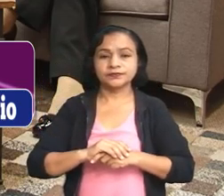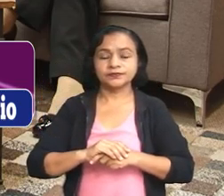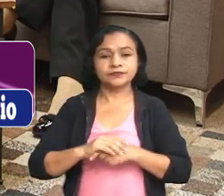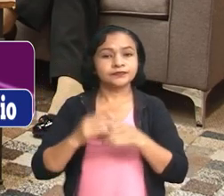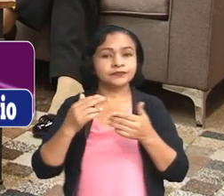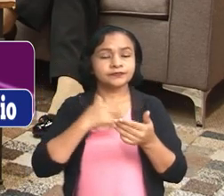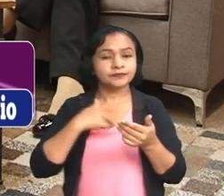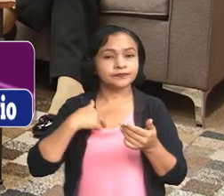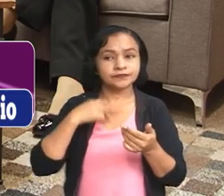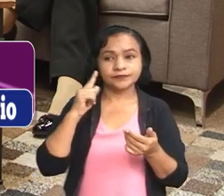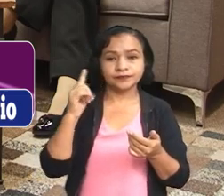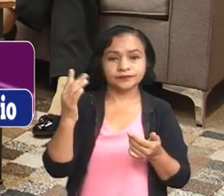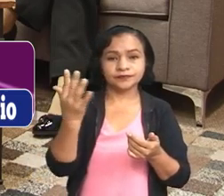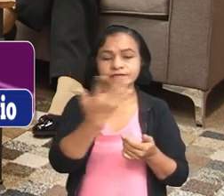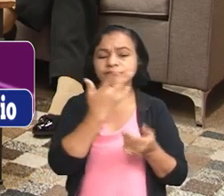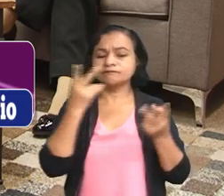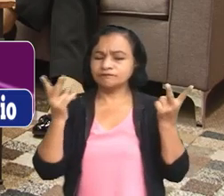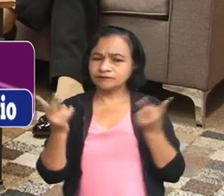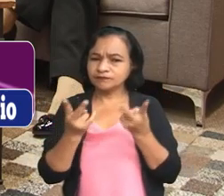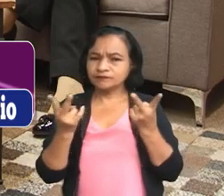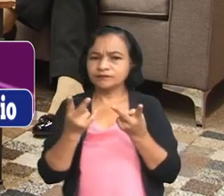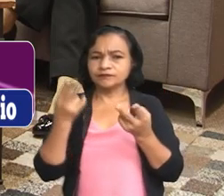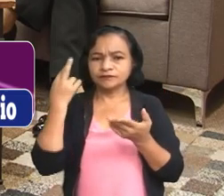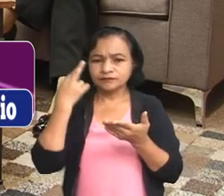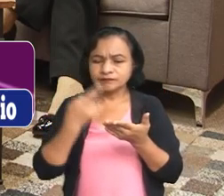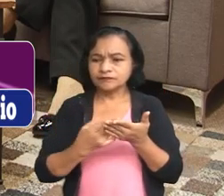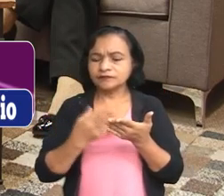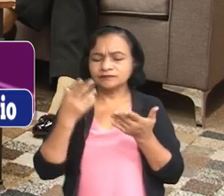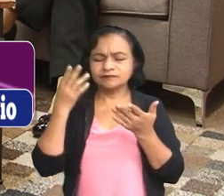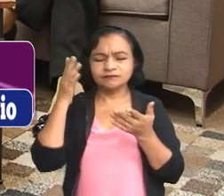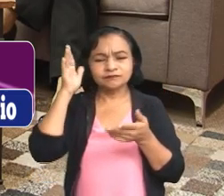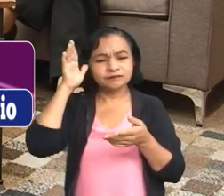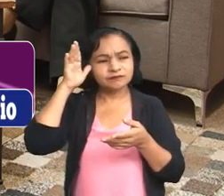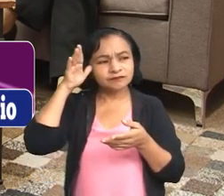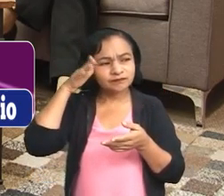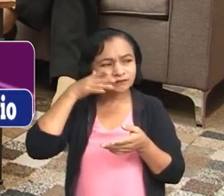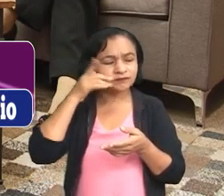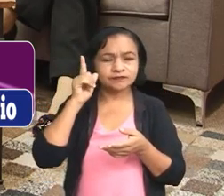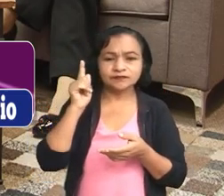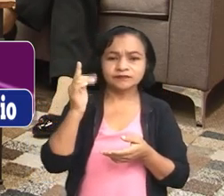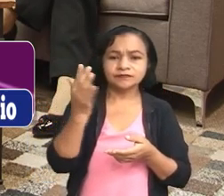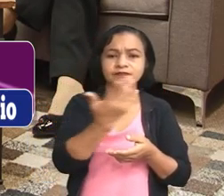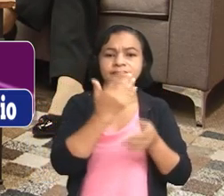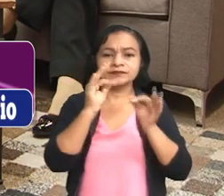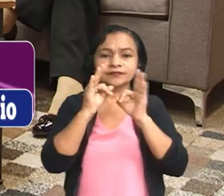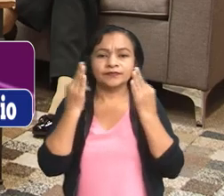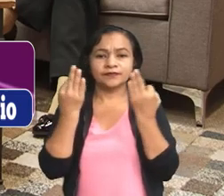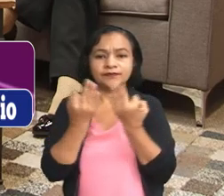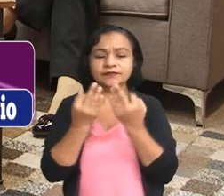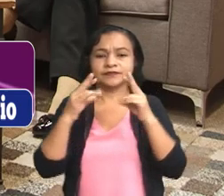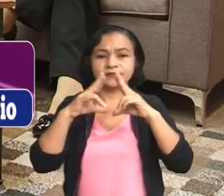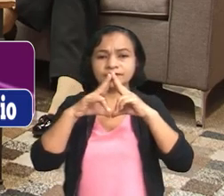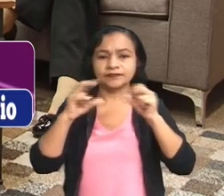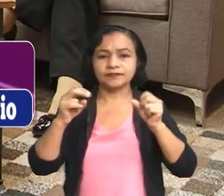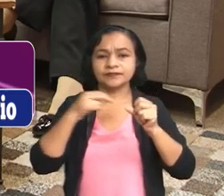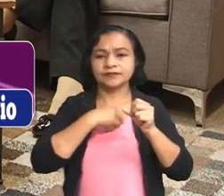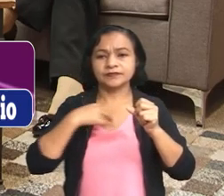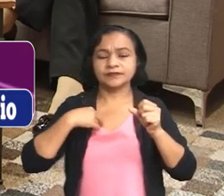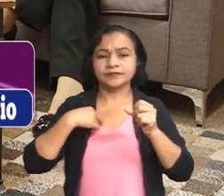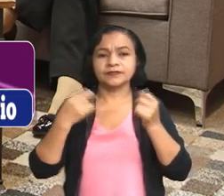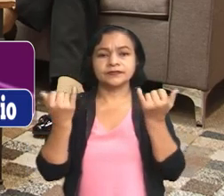momentos que todavía estamos viviendo. Traumático para toda la familia nicaragüense.